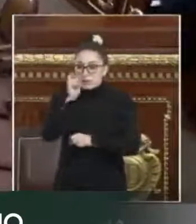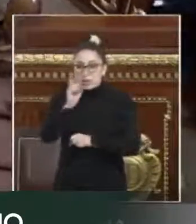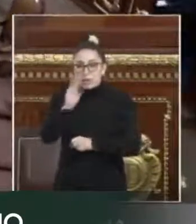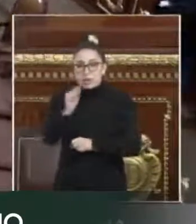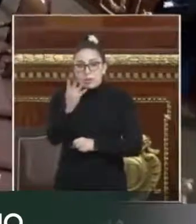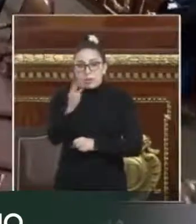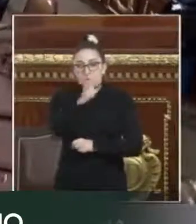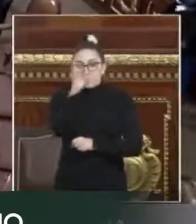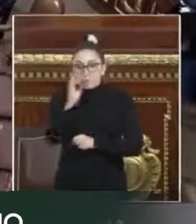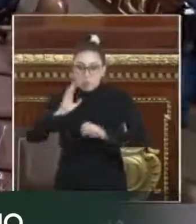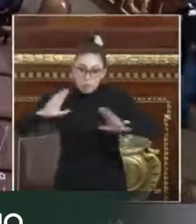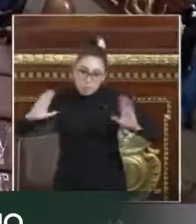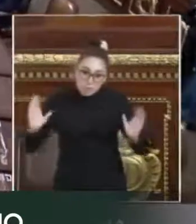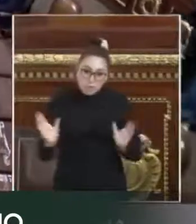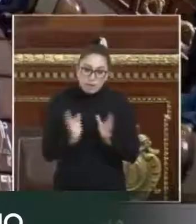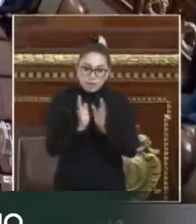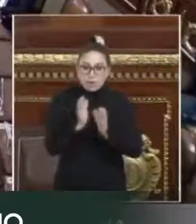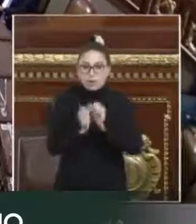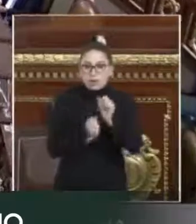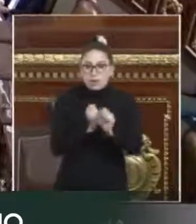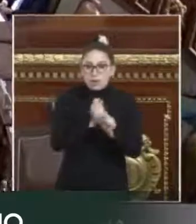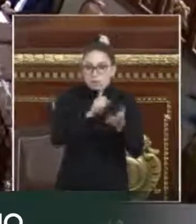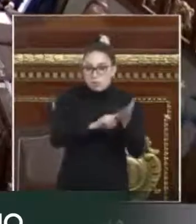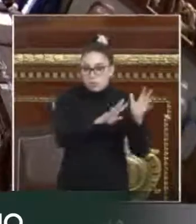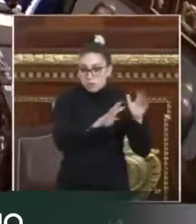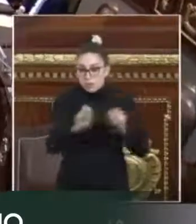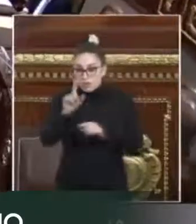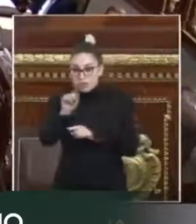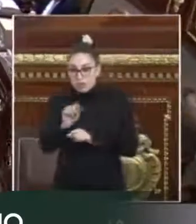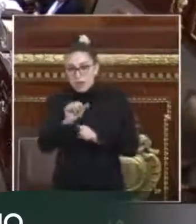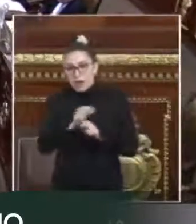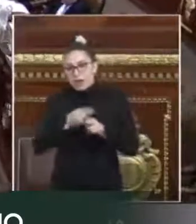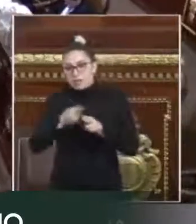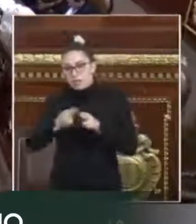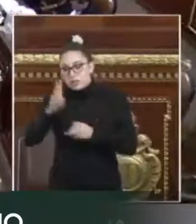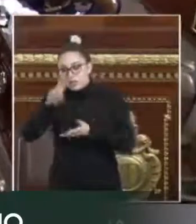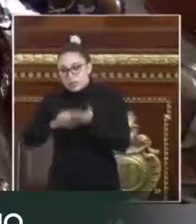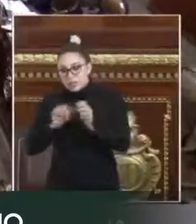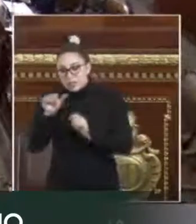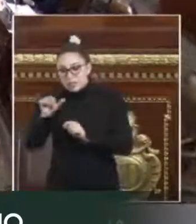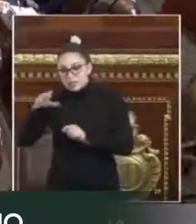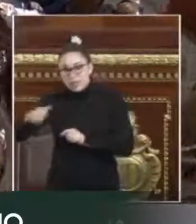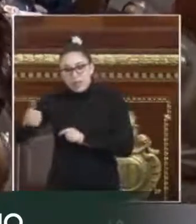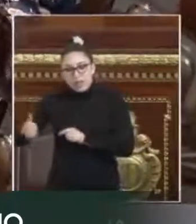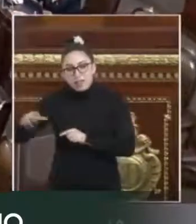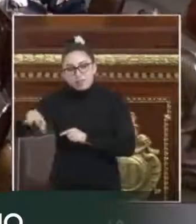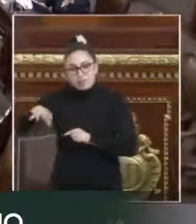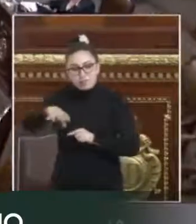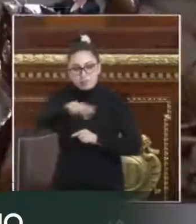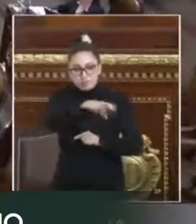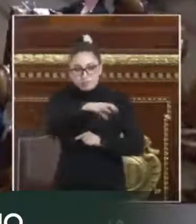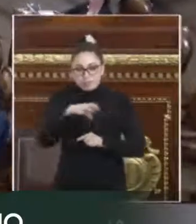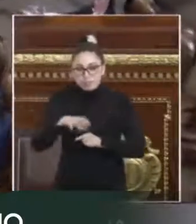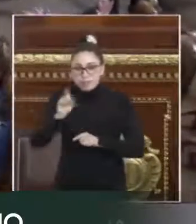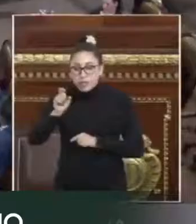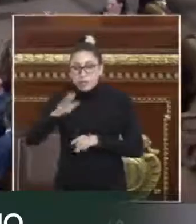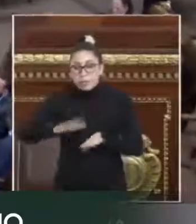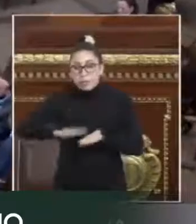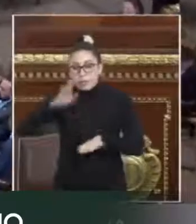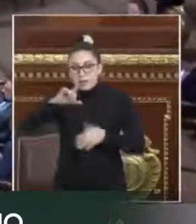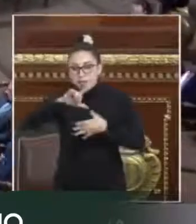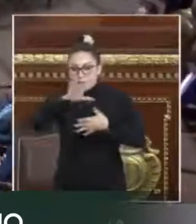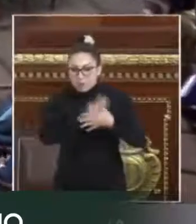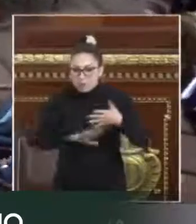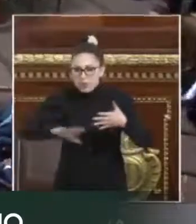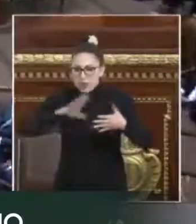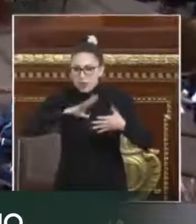resultados de esa revisión. Esto tras darse a conocer en distintos medios de comunicación videos y fotografías del predio ubicado en la vía Picacho a Ajusco de